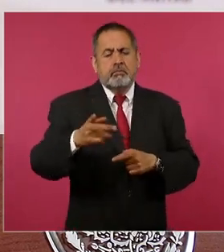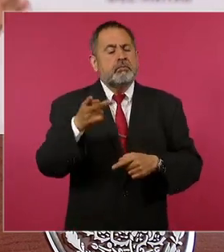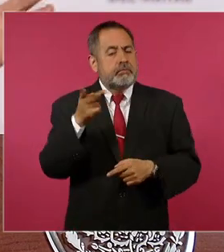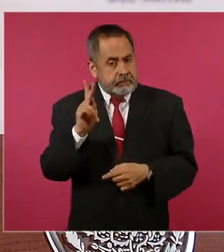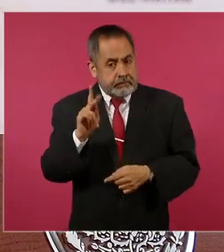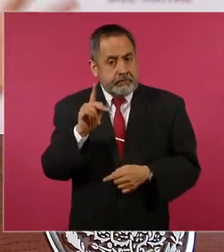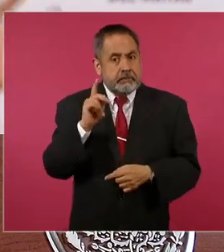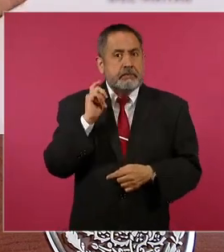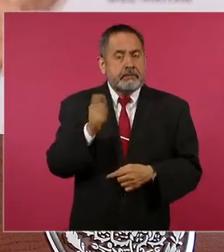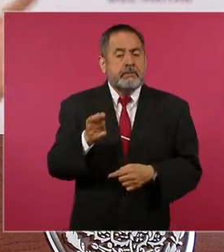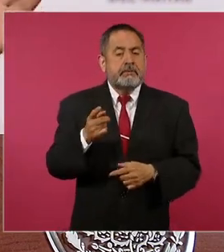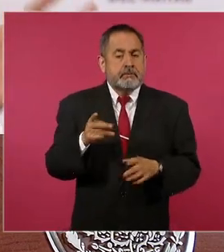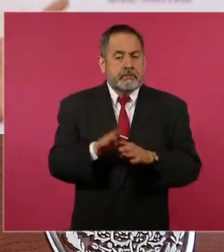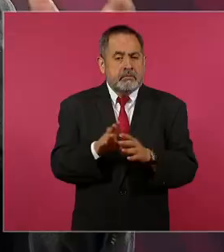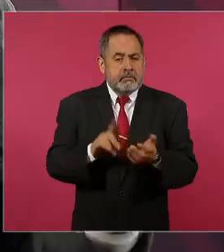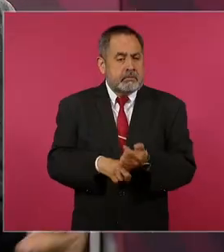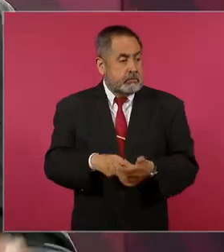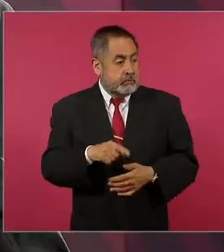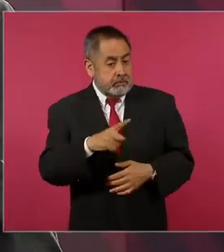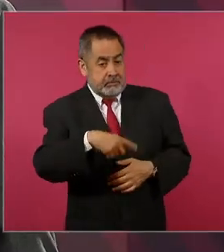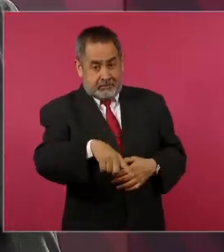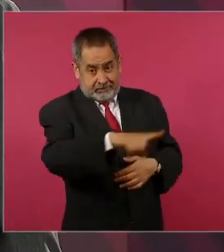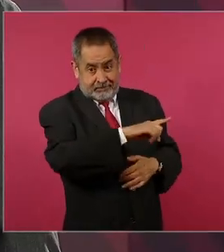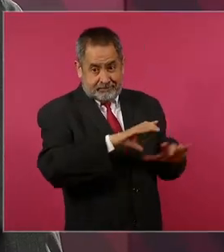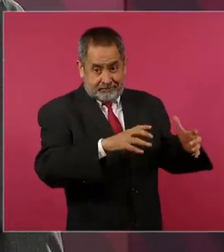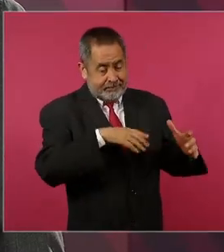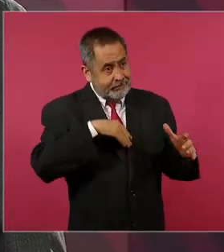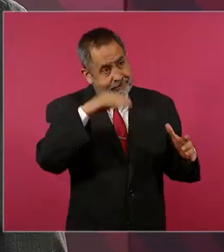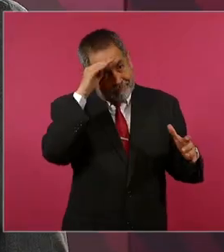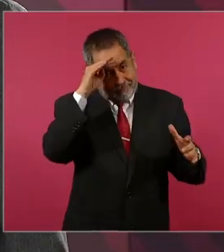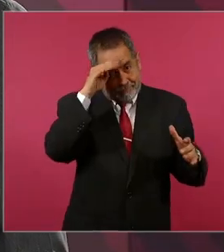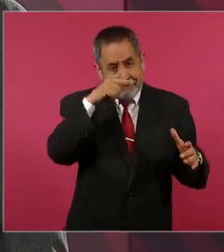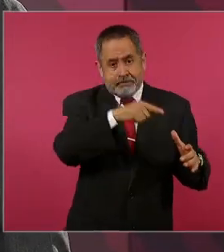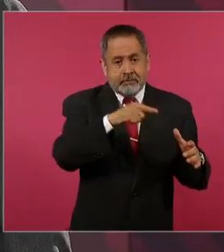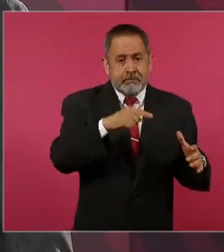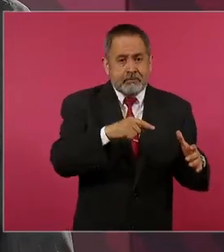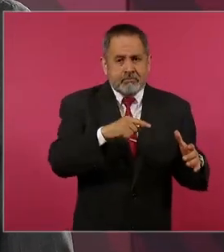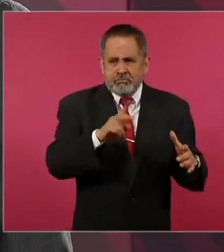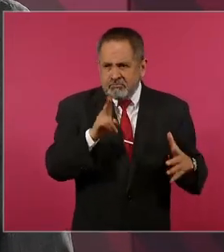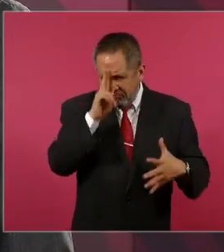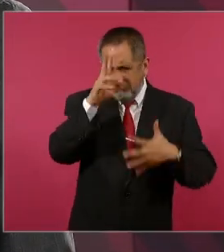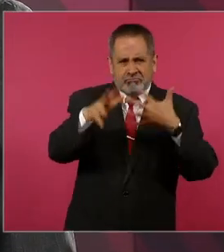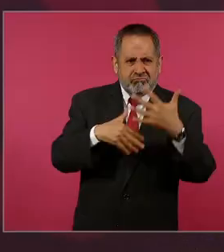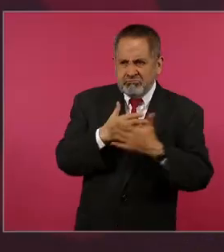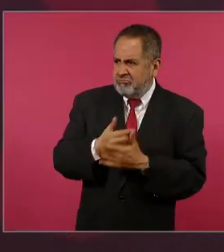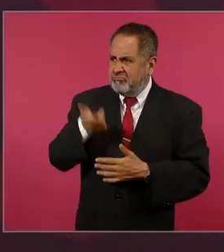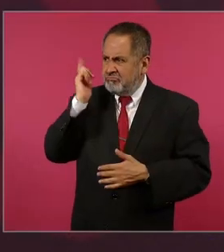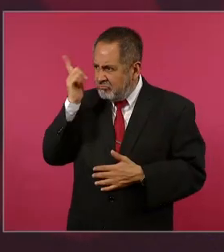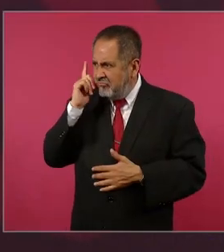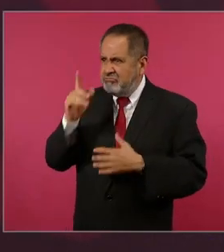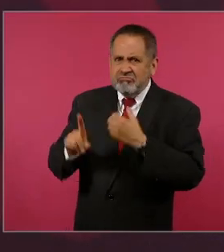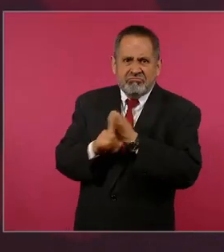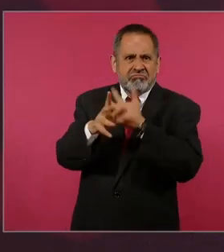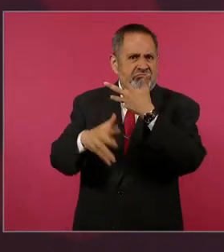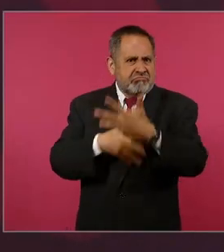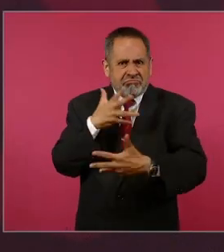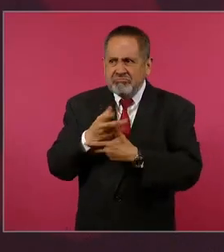sí apostaron mucho a la violencia,